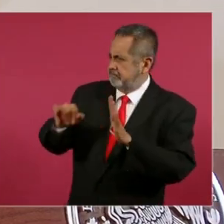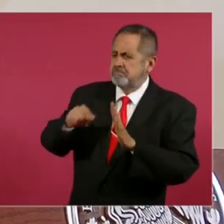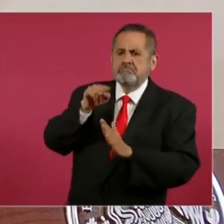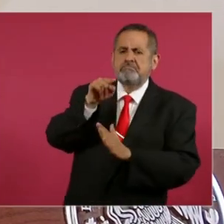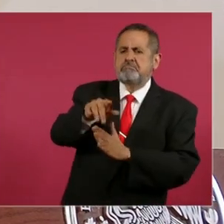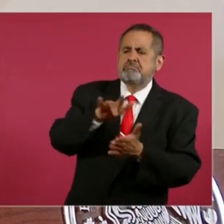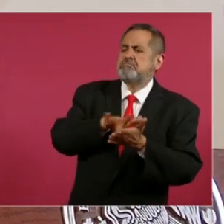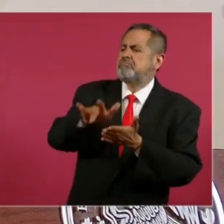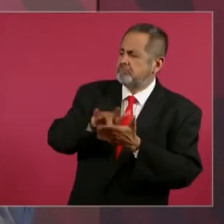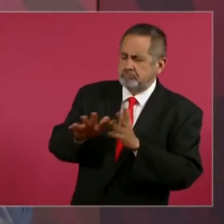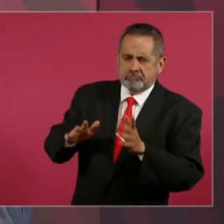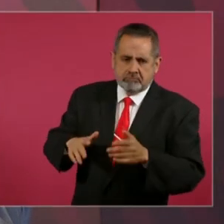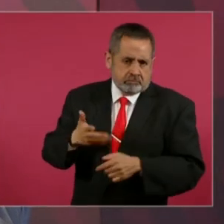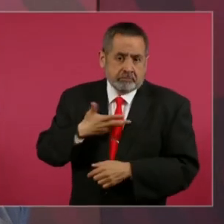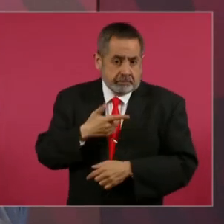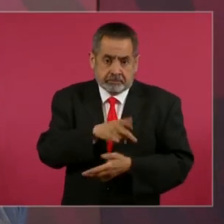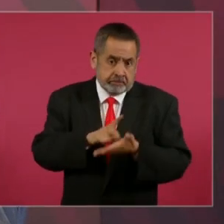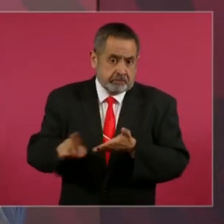porque tienen ese derecho.